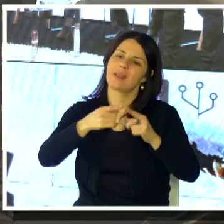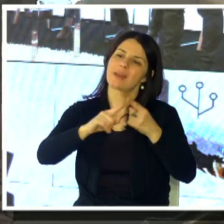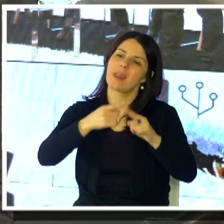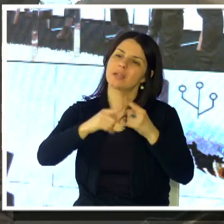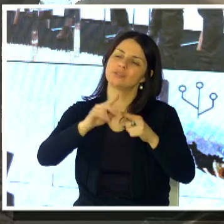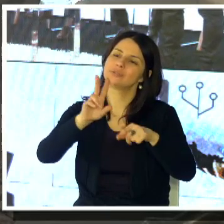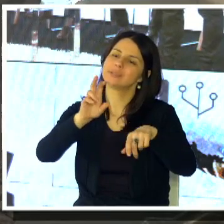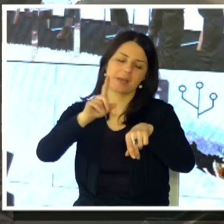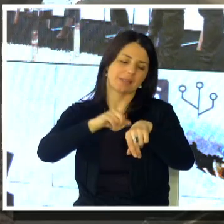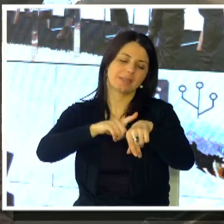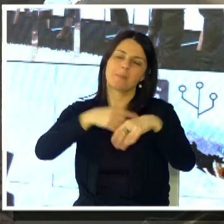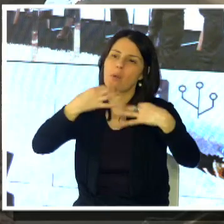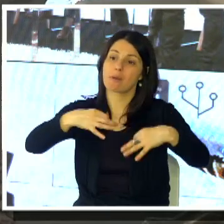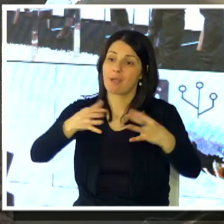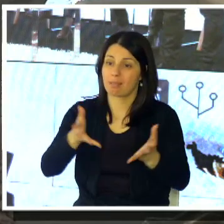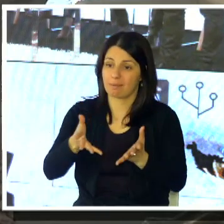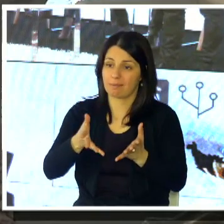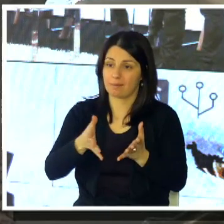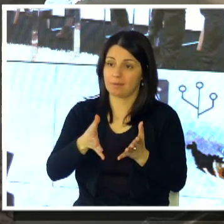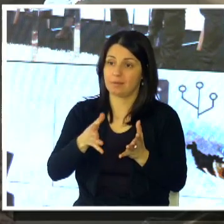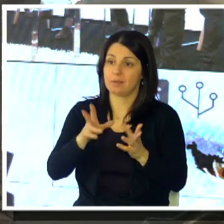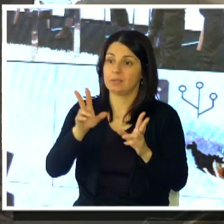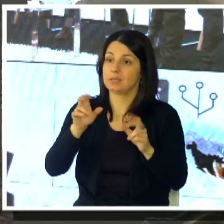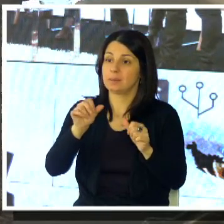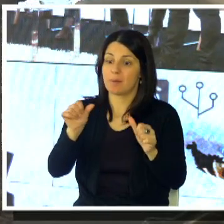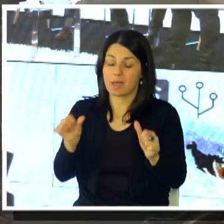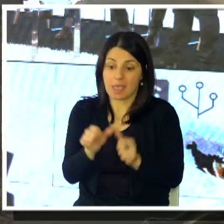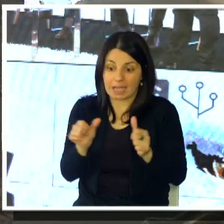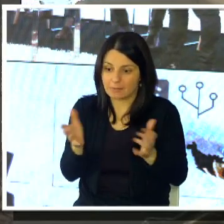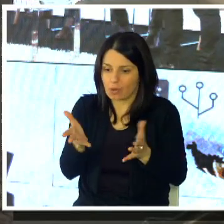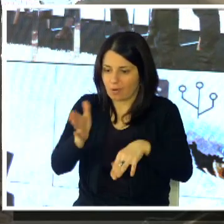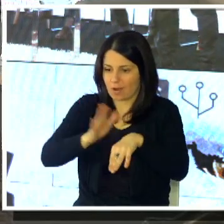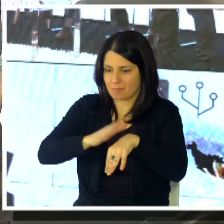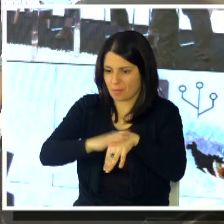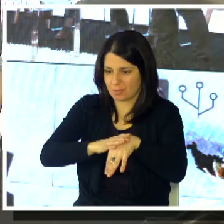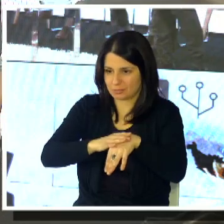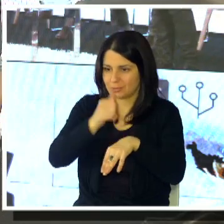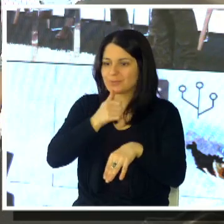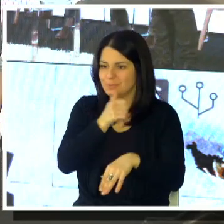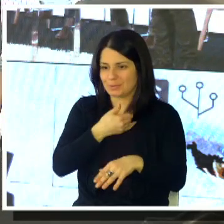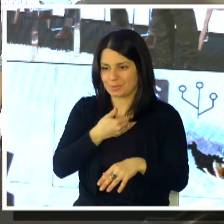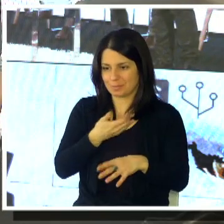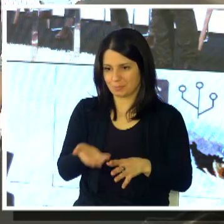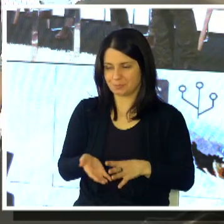real, con el ser reactivo a lo que está pasando en Montevideo en este momento.